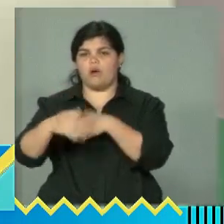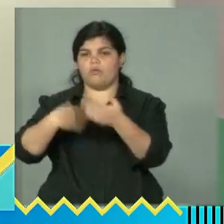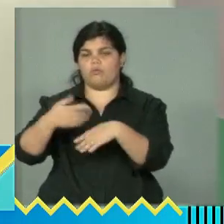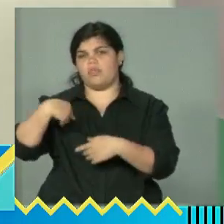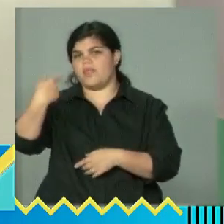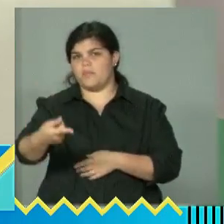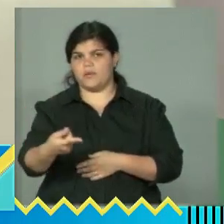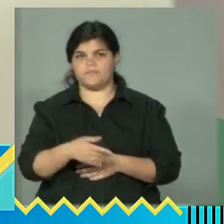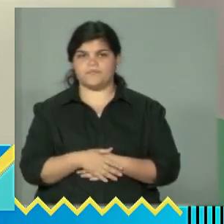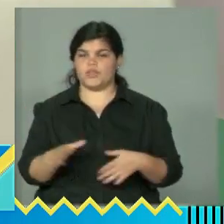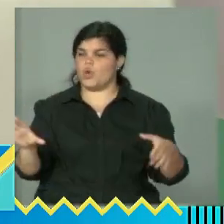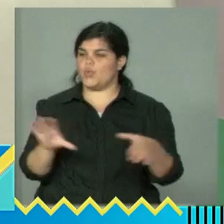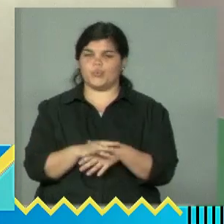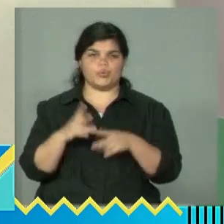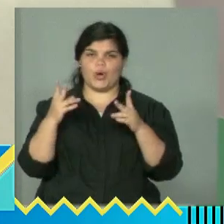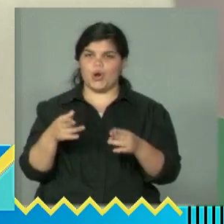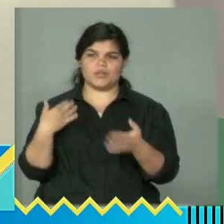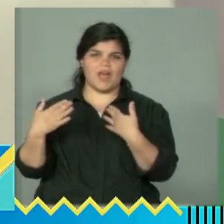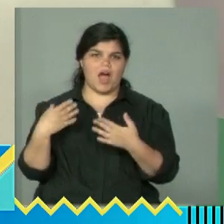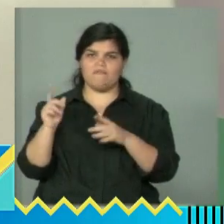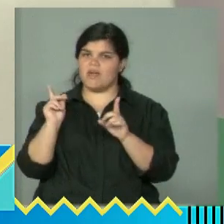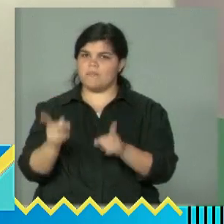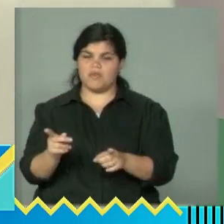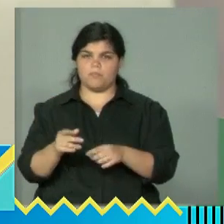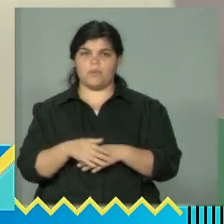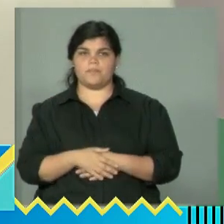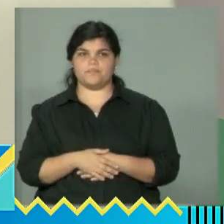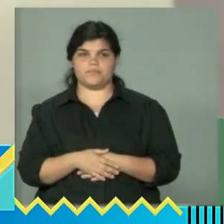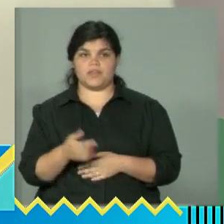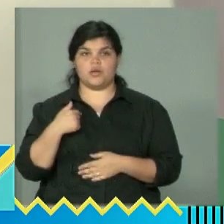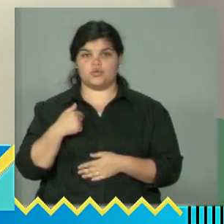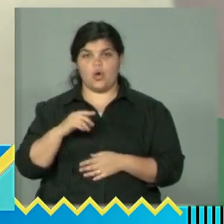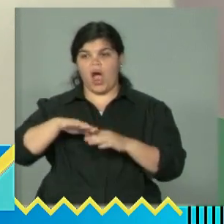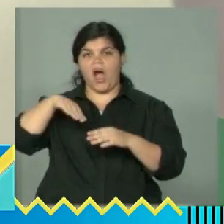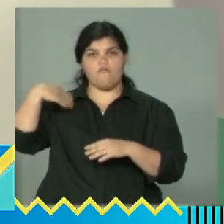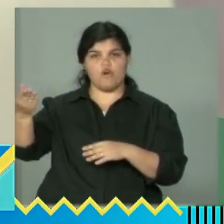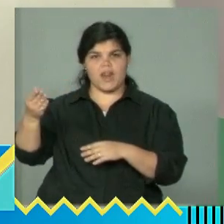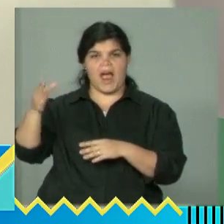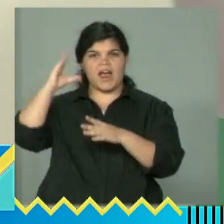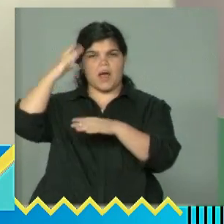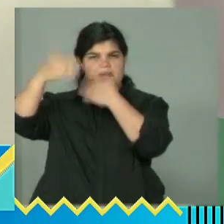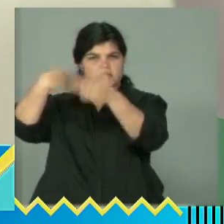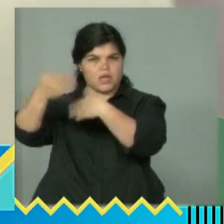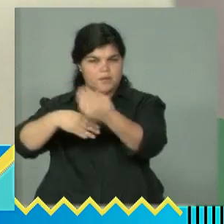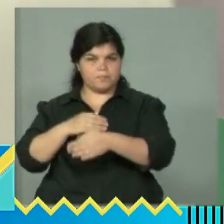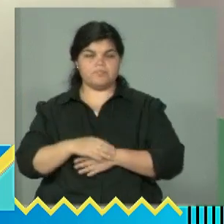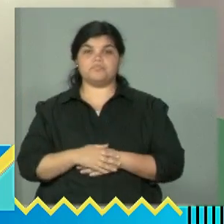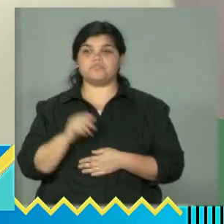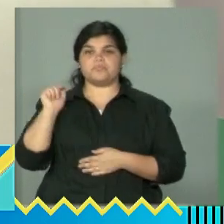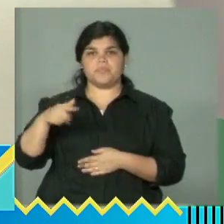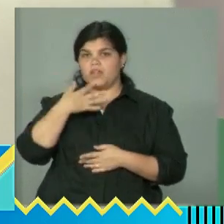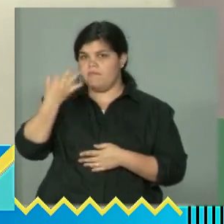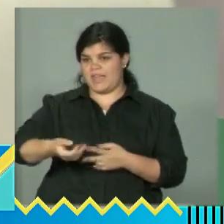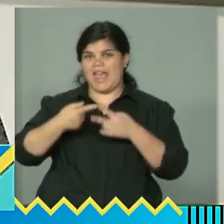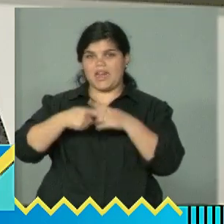Estábamos justamente hablando eso en el corte. Yo tuve la suerte de poder formarme afuera un tiempo y realmente las herramientas no las obtuve en